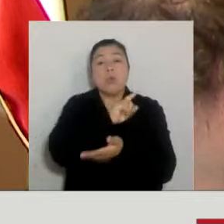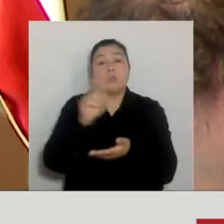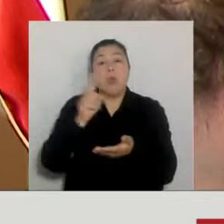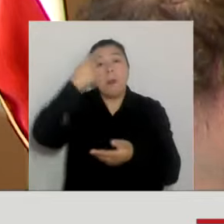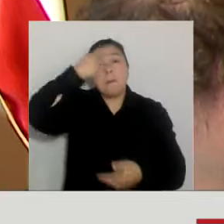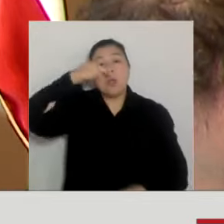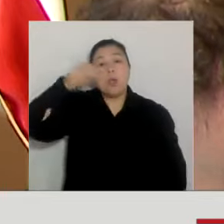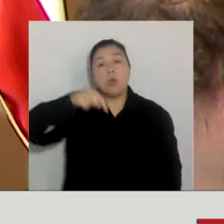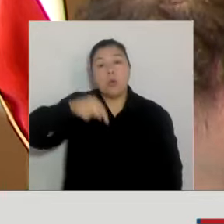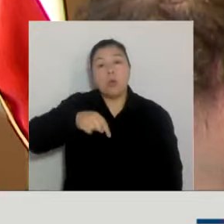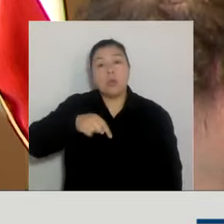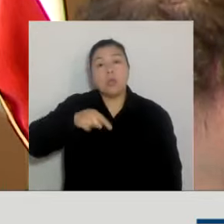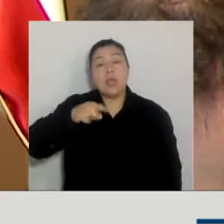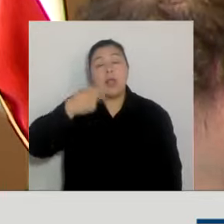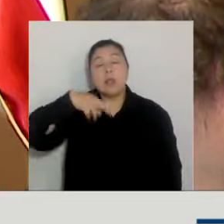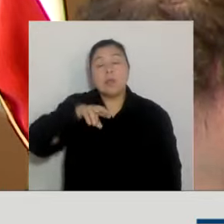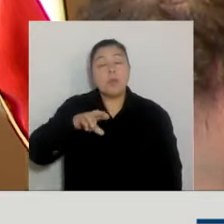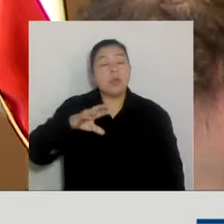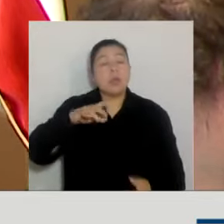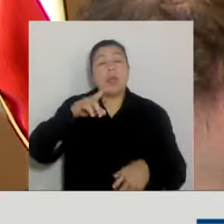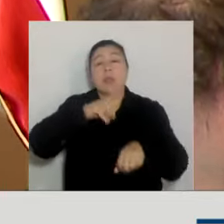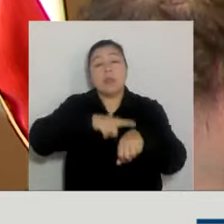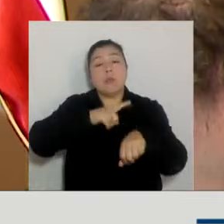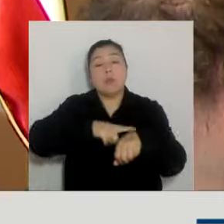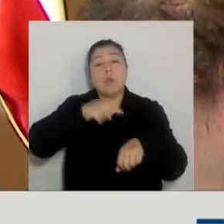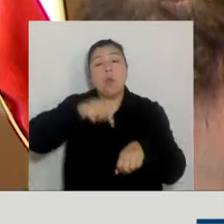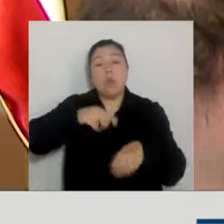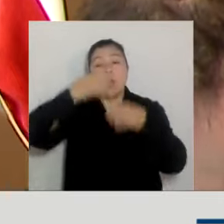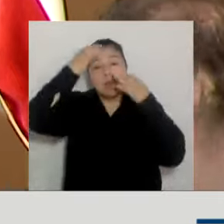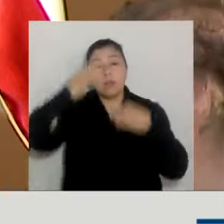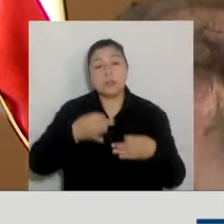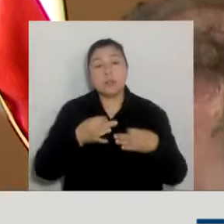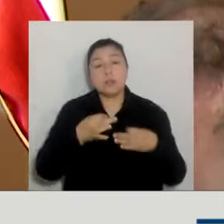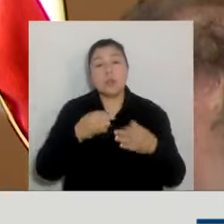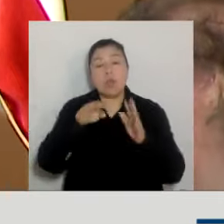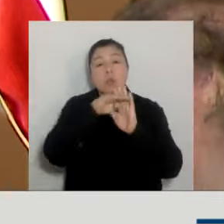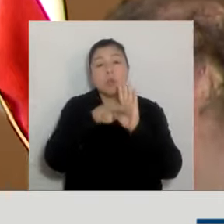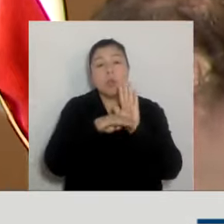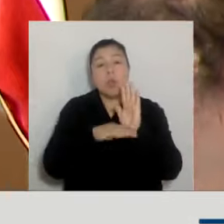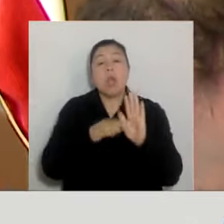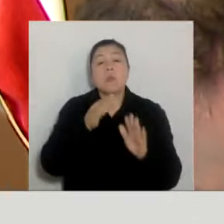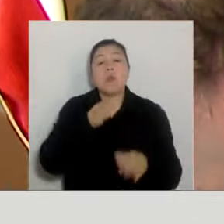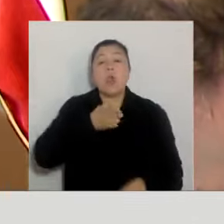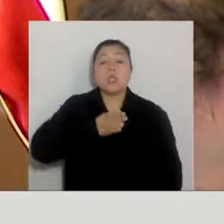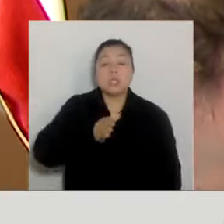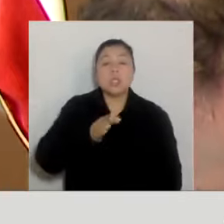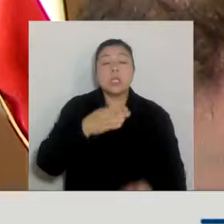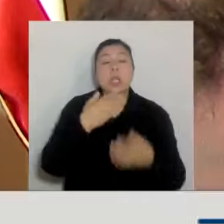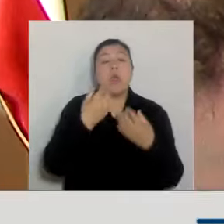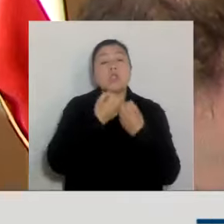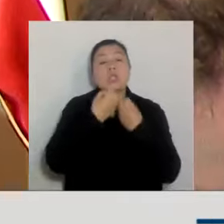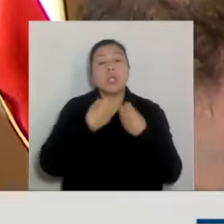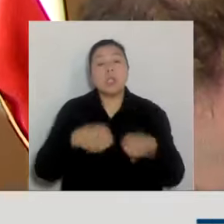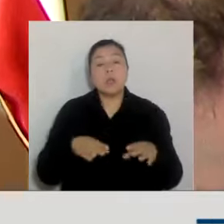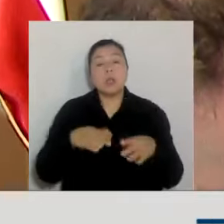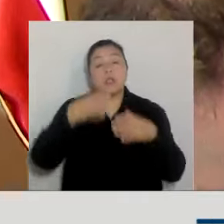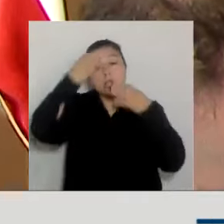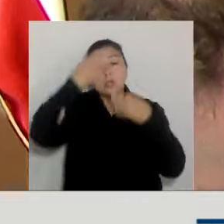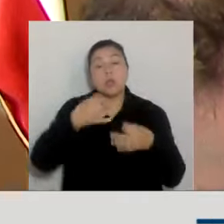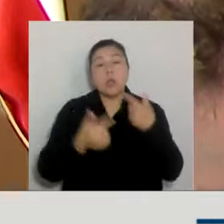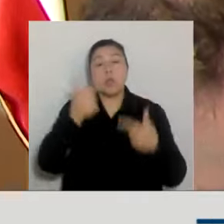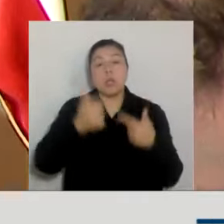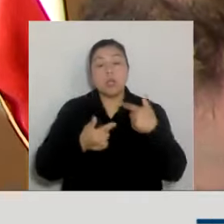estamos en el peor de los mundos hoy las decisiones sobre si un programa continúa o se elimina son decisiones políticas y su